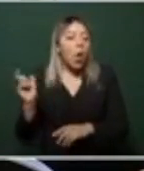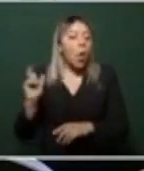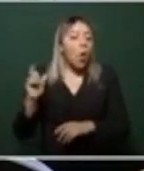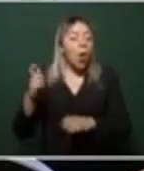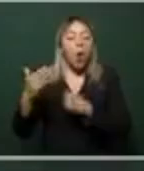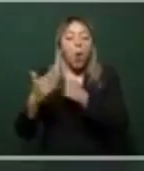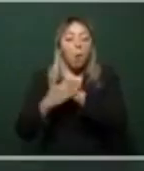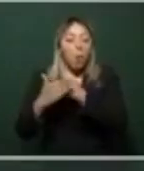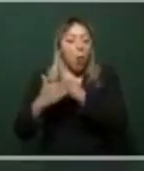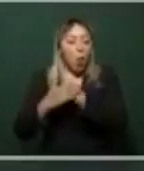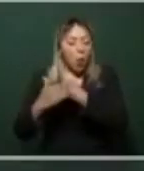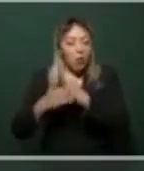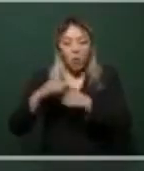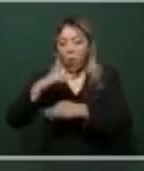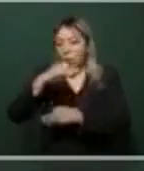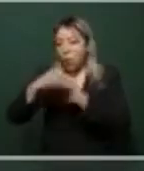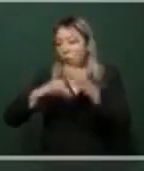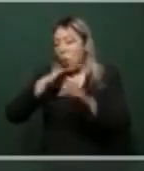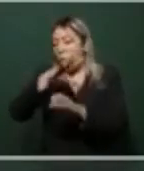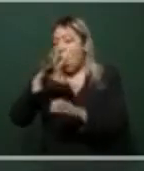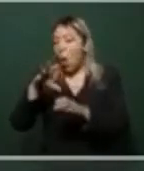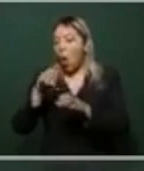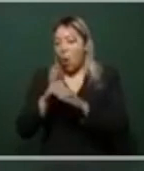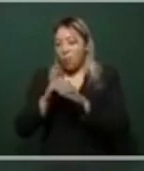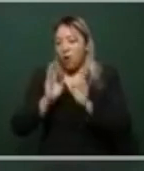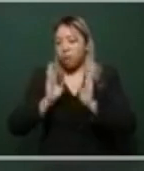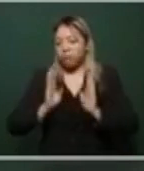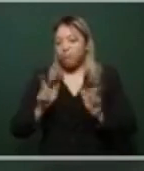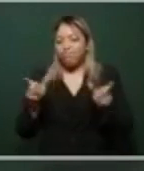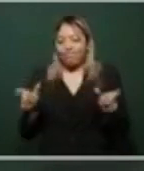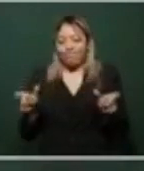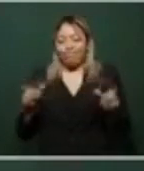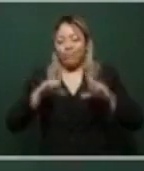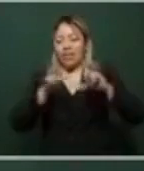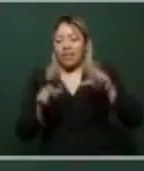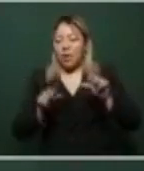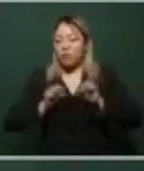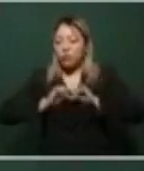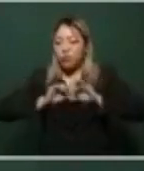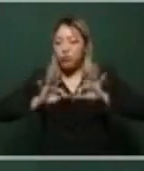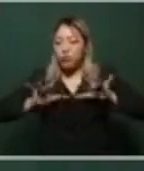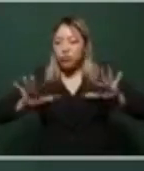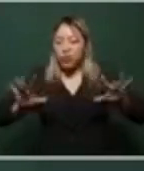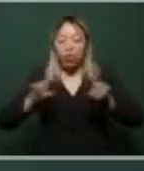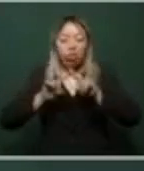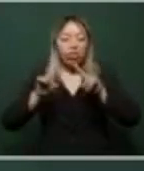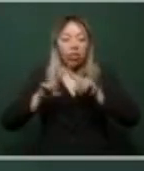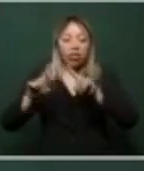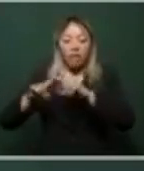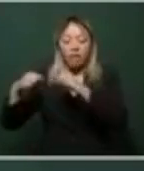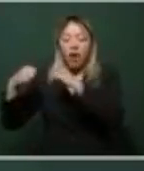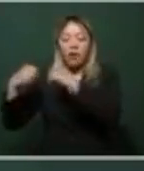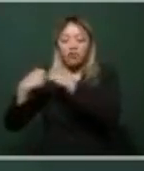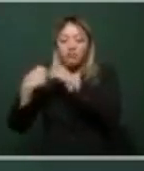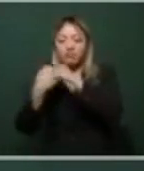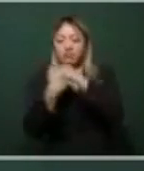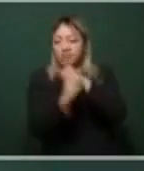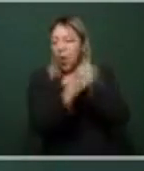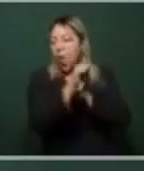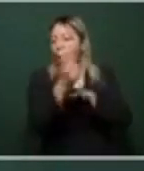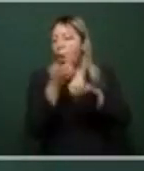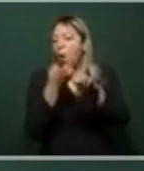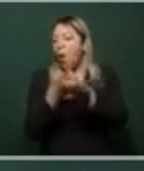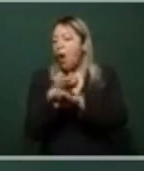despliegue por completa la Guardia Nacional en los estados vecinos pueden tener